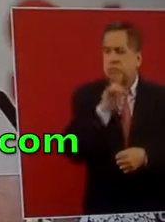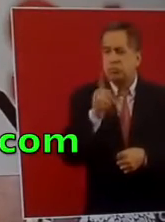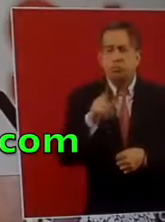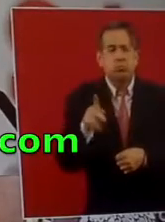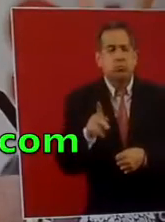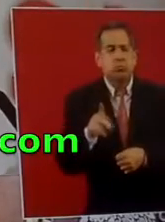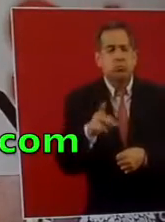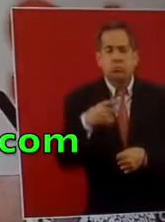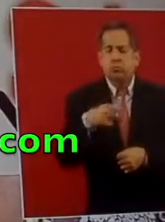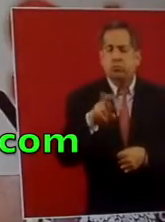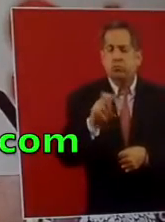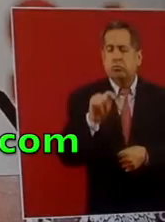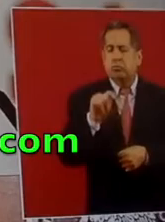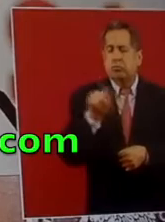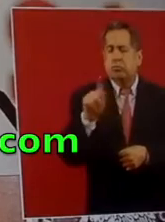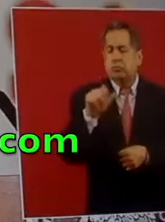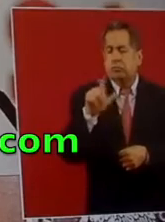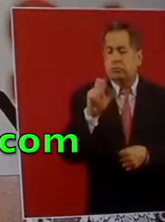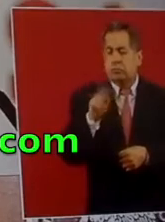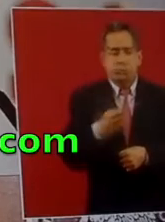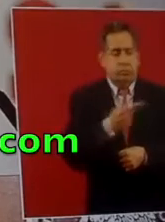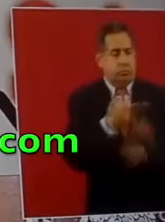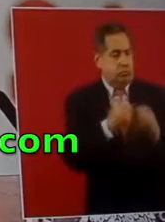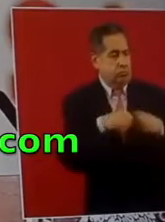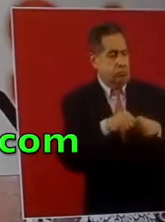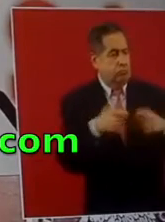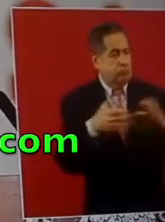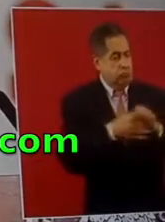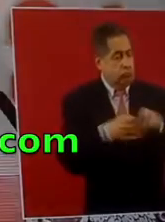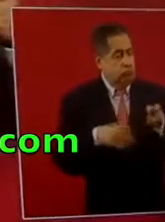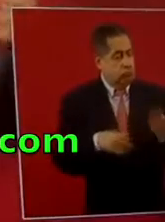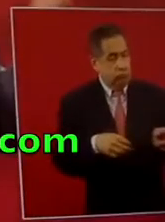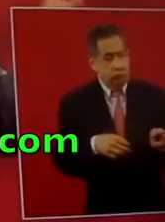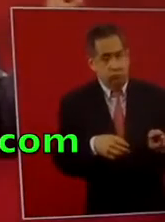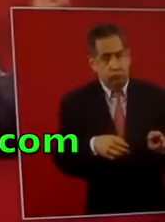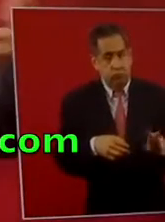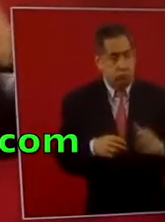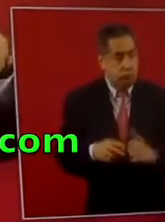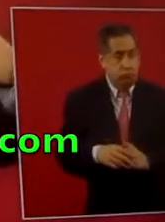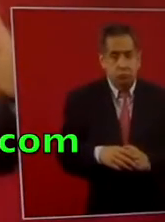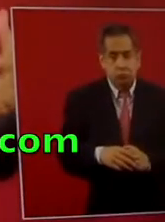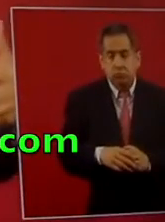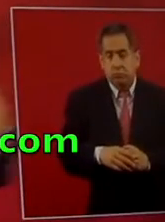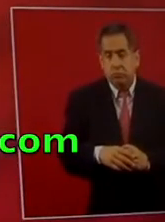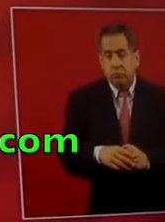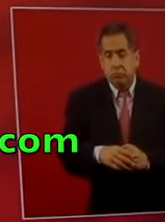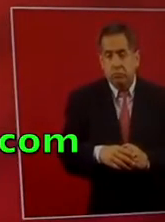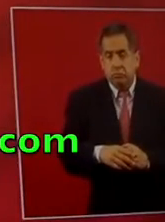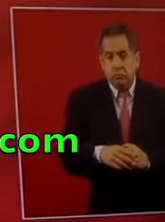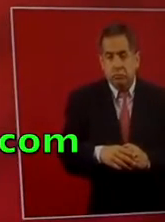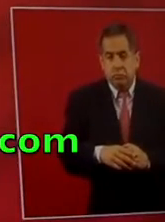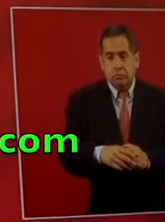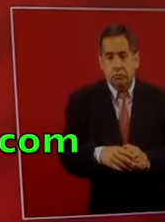Mtapa. Motocintla también, Unión Juárez.